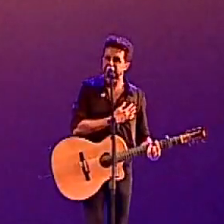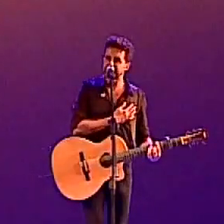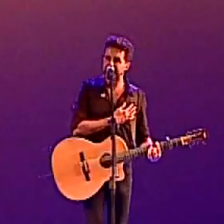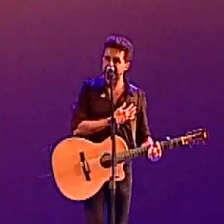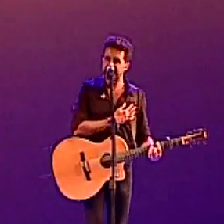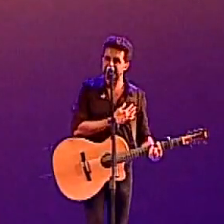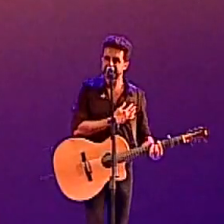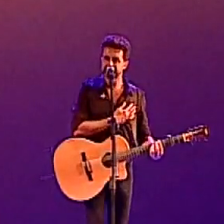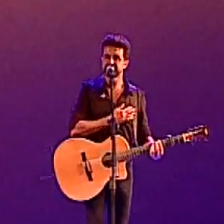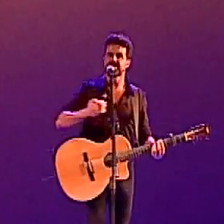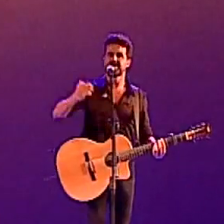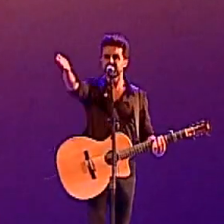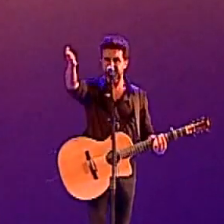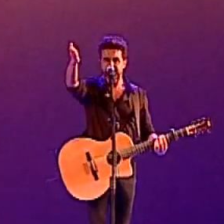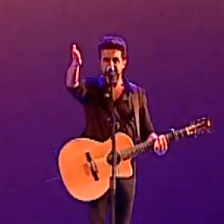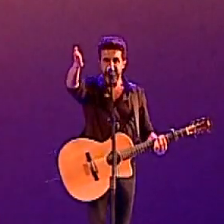Muchísimas gracias.